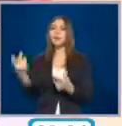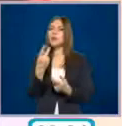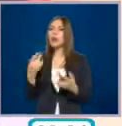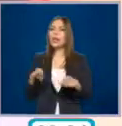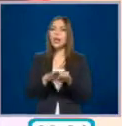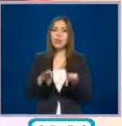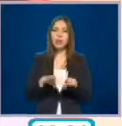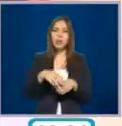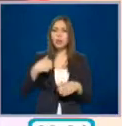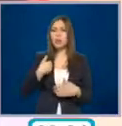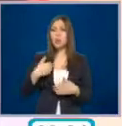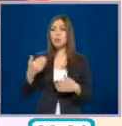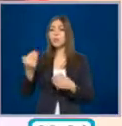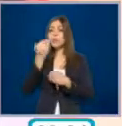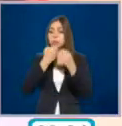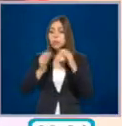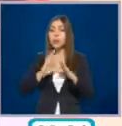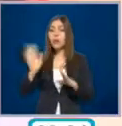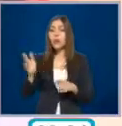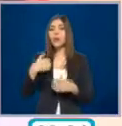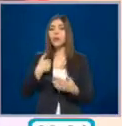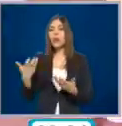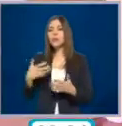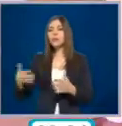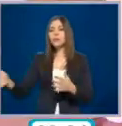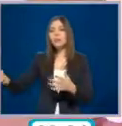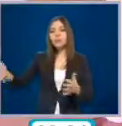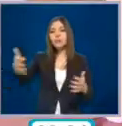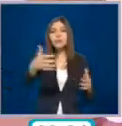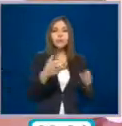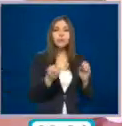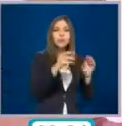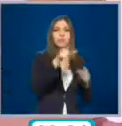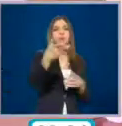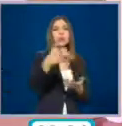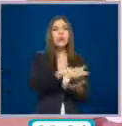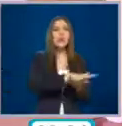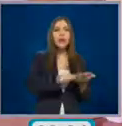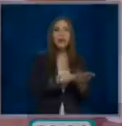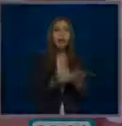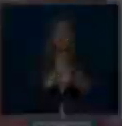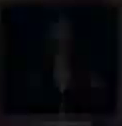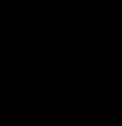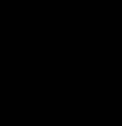y finalmente todo eso pues va facilitando esa convivencia diaria. Sí, es Muchísimas cierto. gracias, Paulina. Un placer.